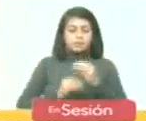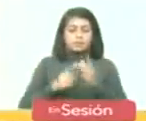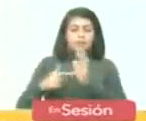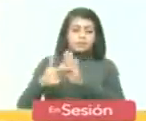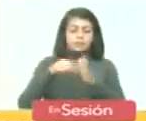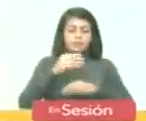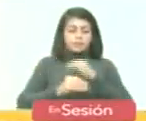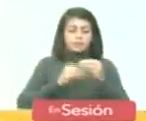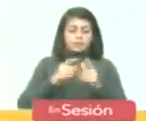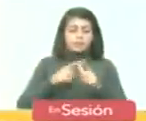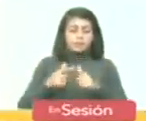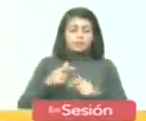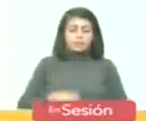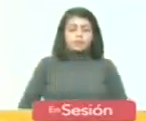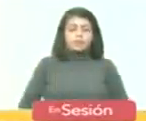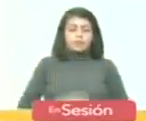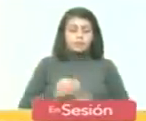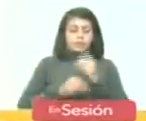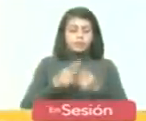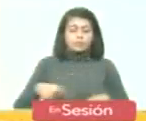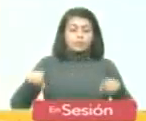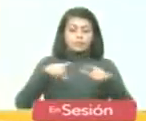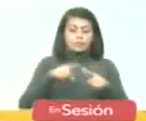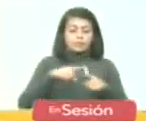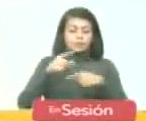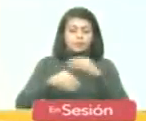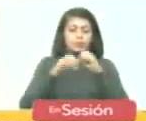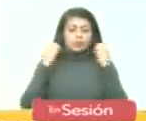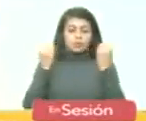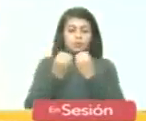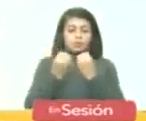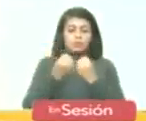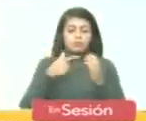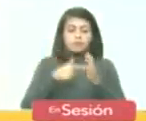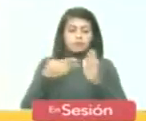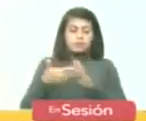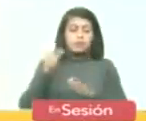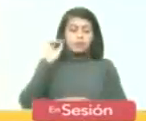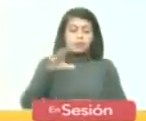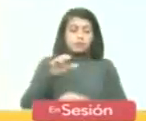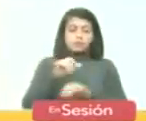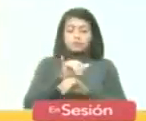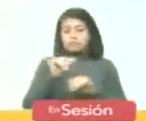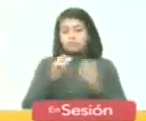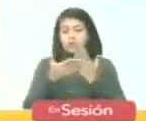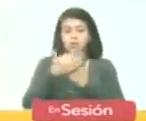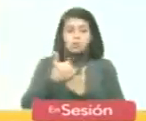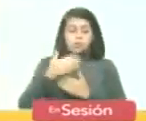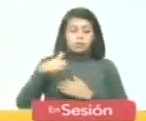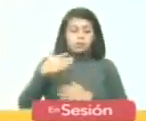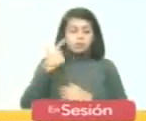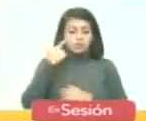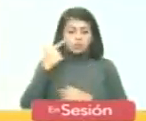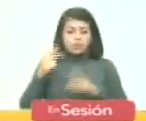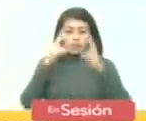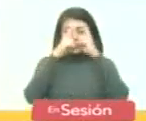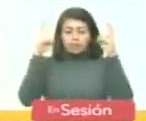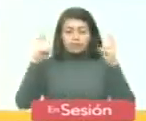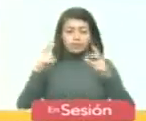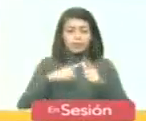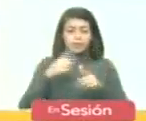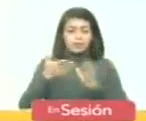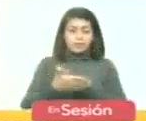jurídica. Ocurre lo siguiente, hay organizaciones que tiran la piedra y esconden la mano. Y cuando tocan estos temas,